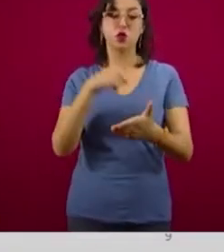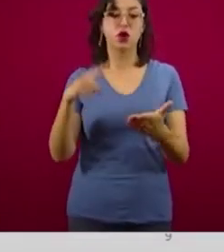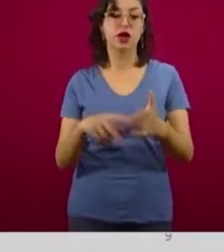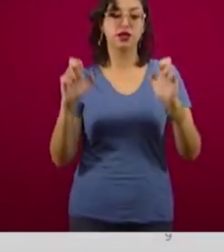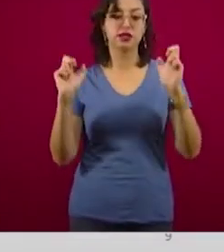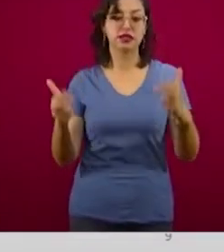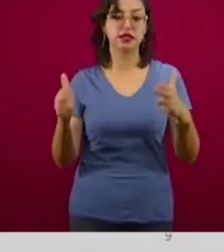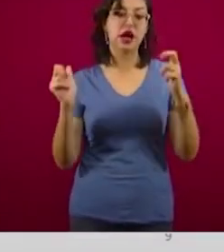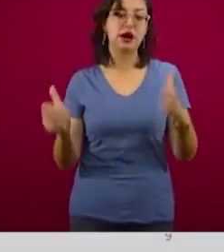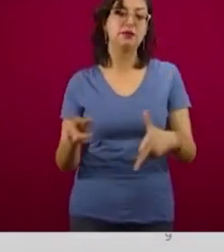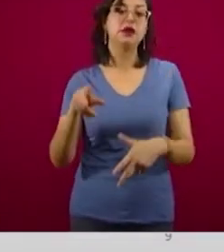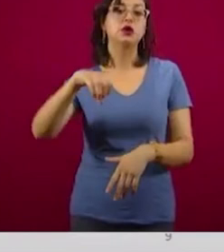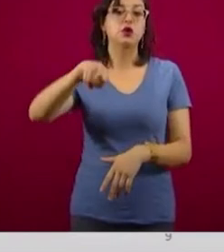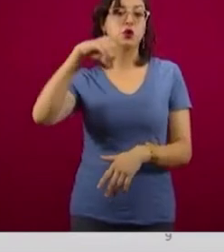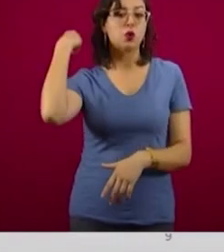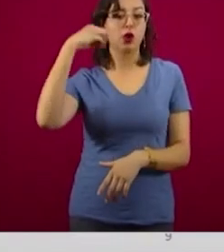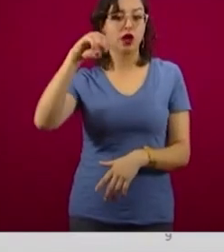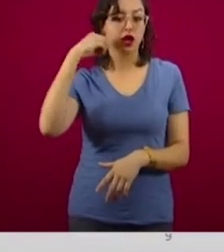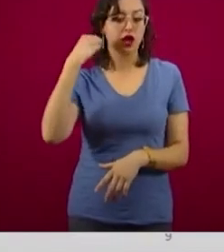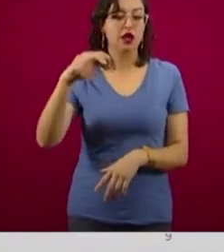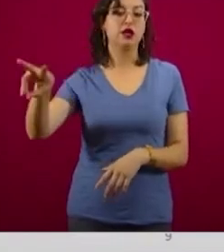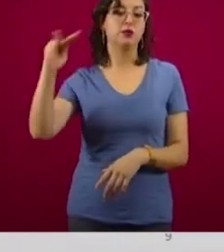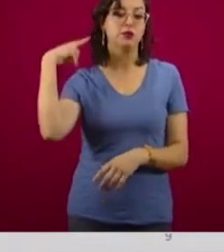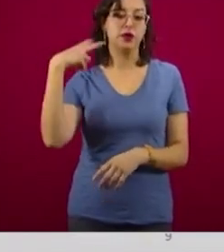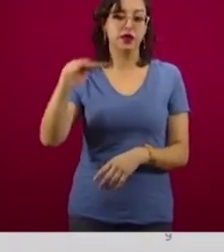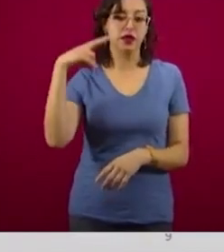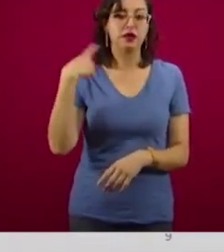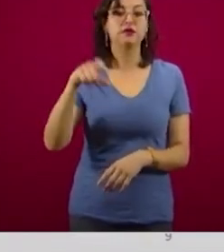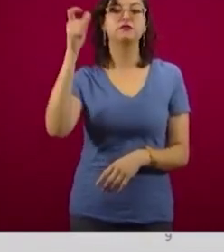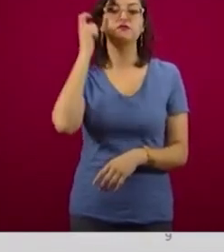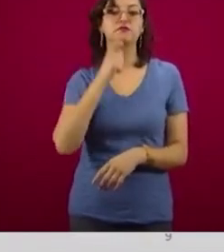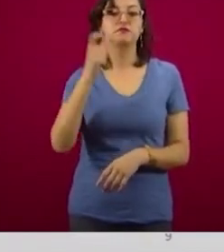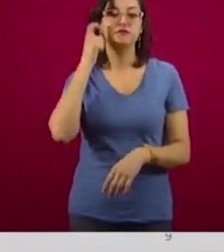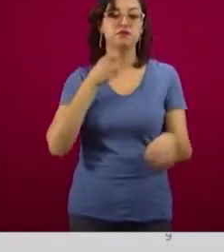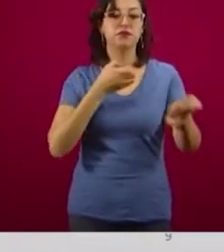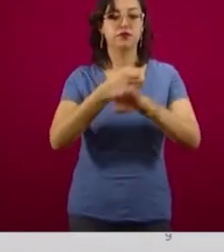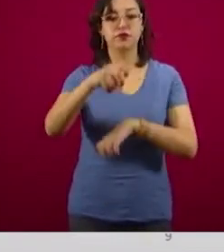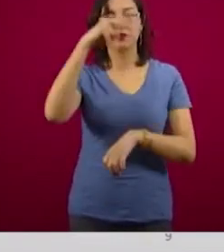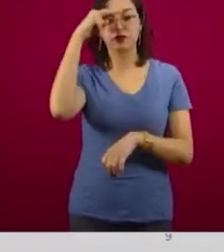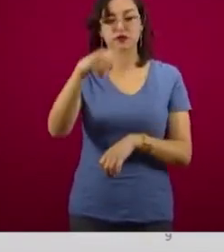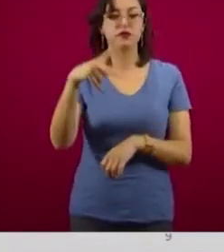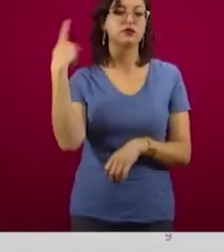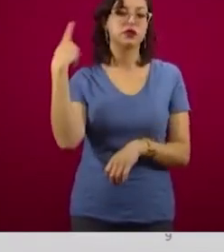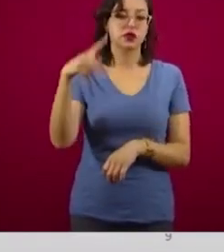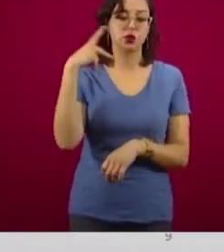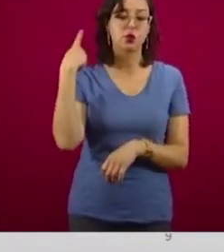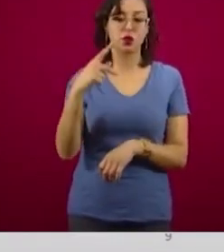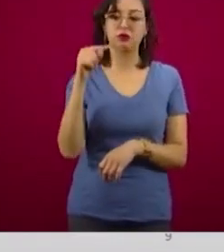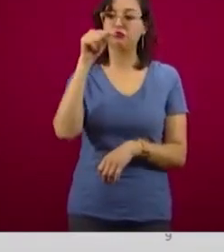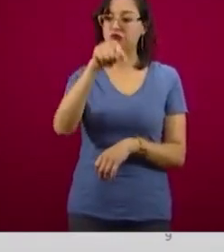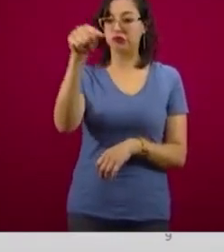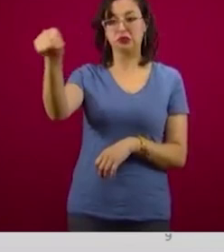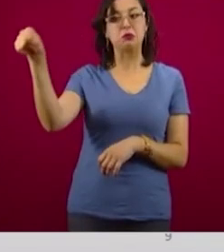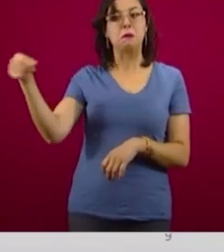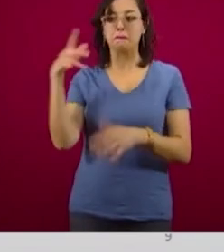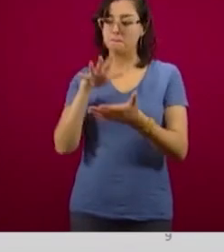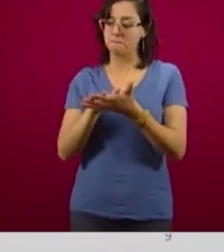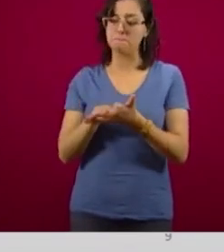segundo Oaxaca, tercero Veracruz, Guerrero, Estado de México y Puebla. Son los que llevan